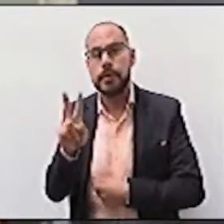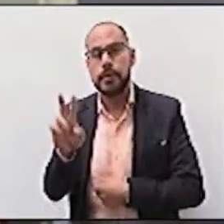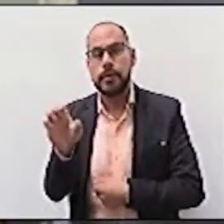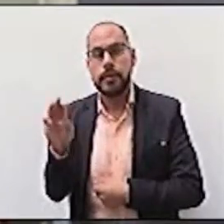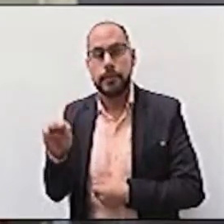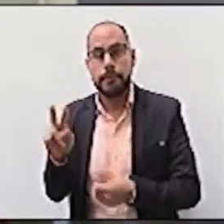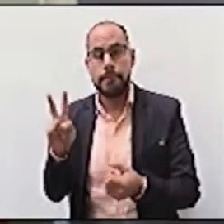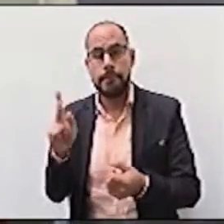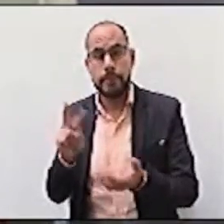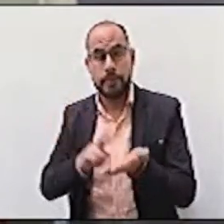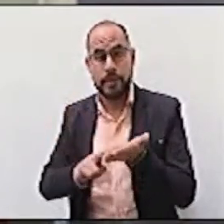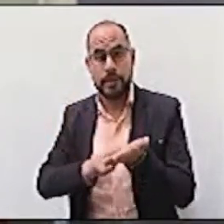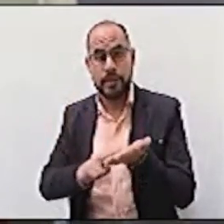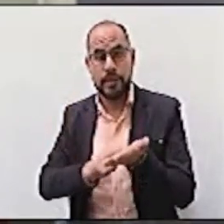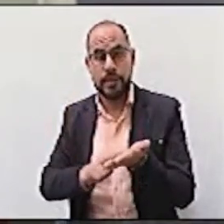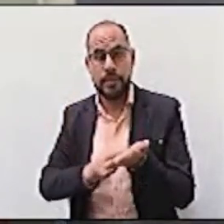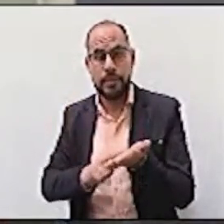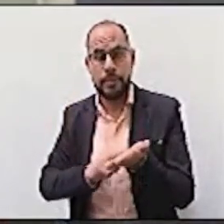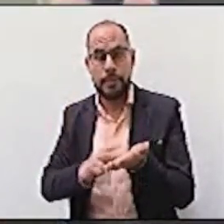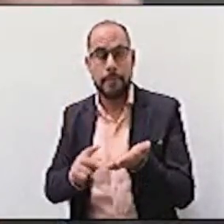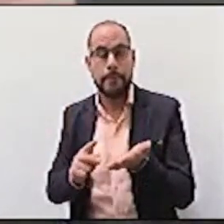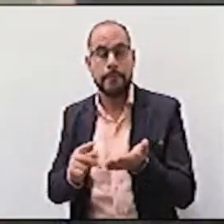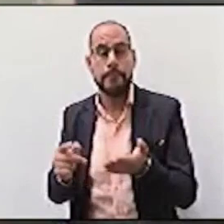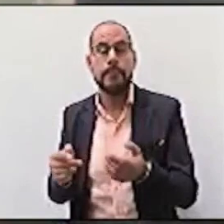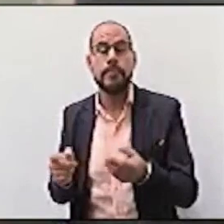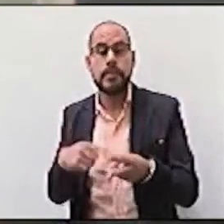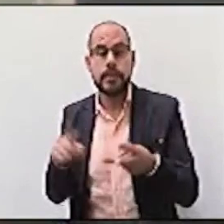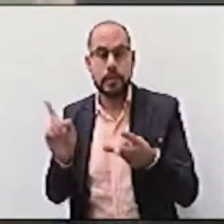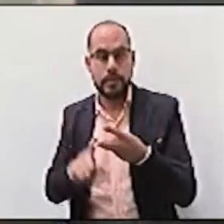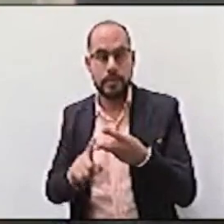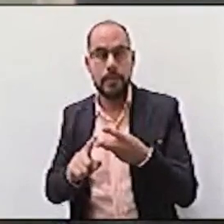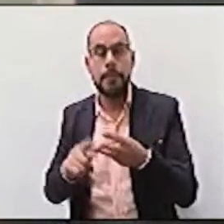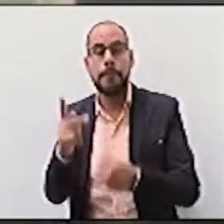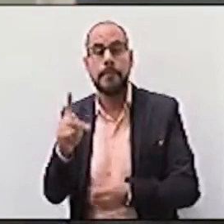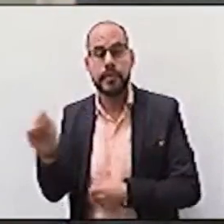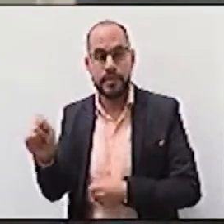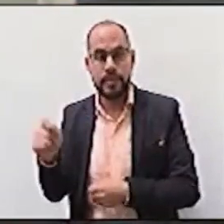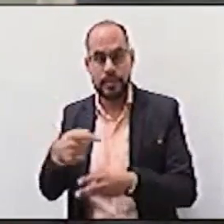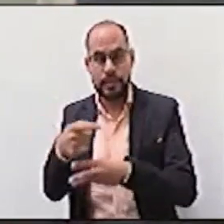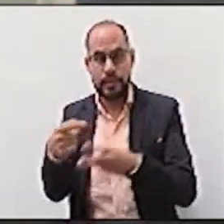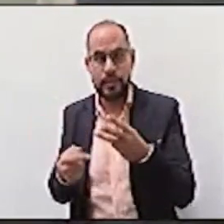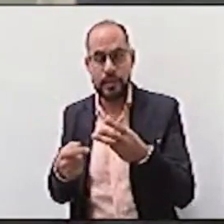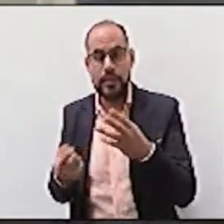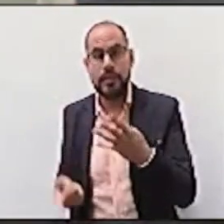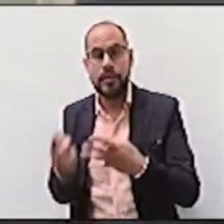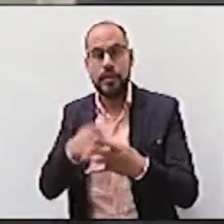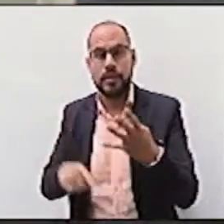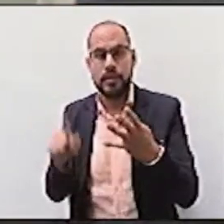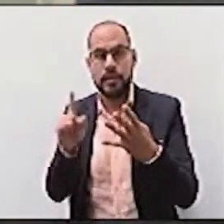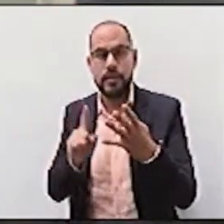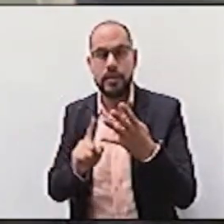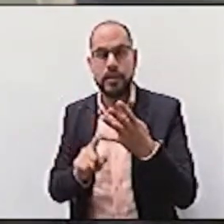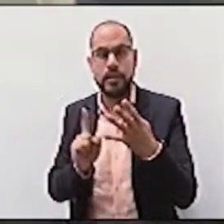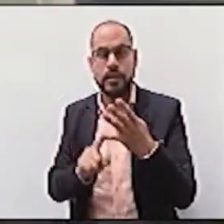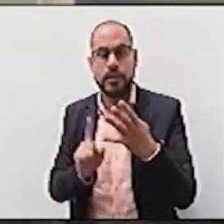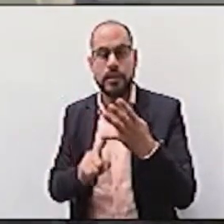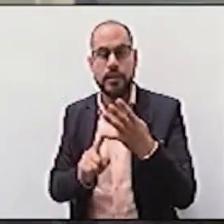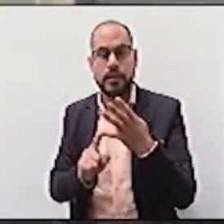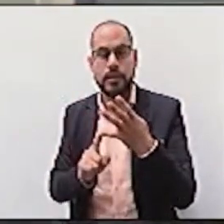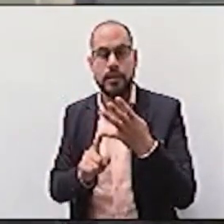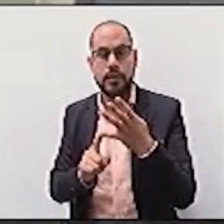de México y del Partido del Trabajo, que en senadores se añade la bancada o la fracción